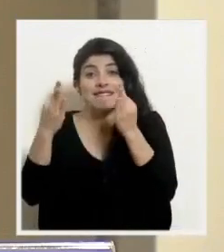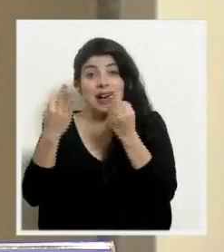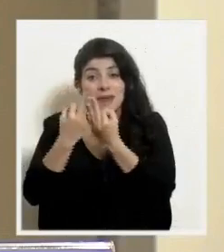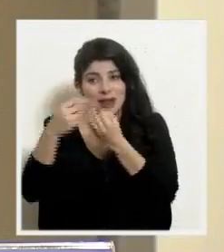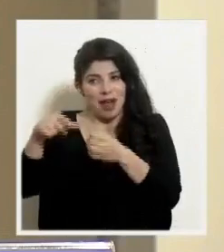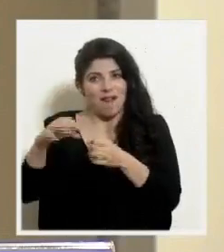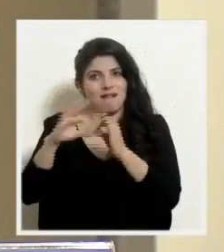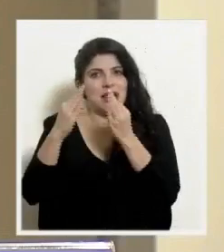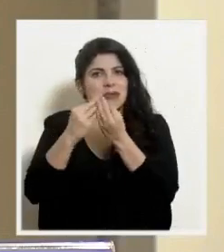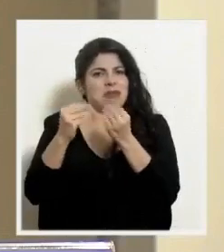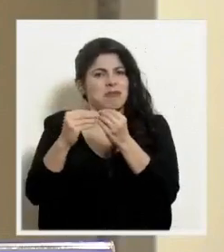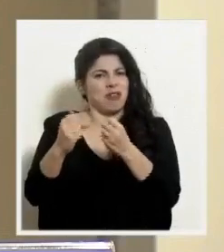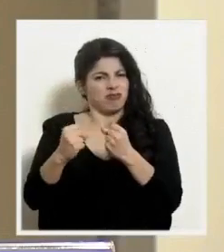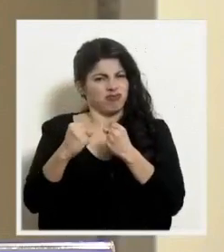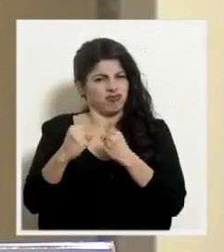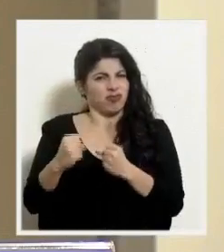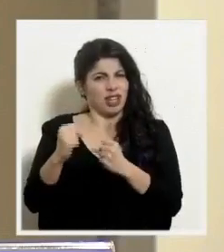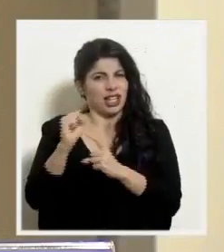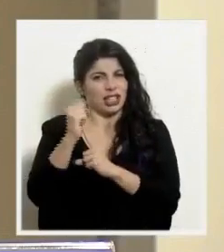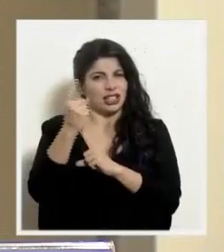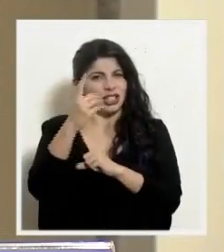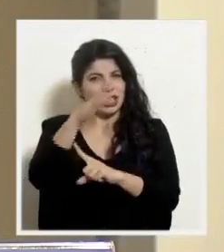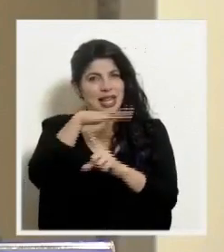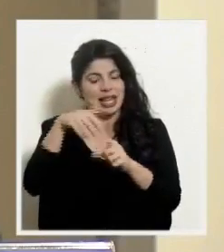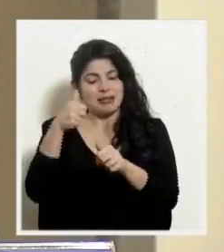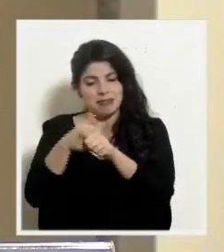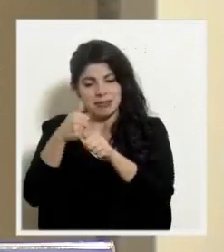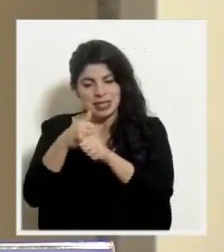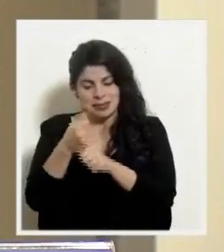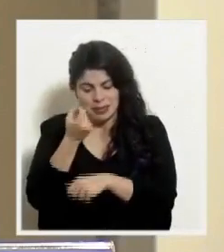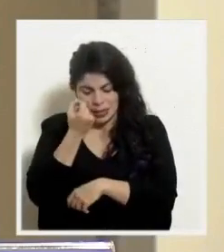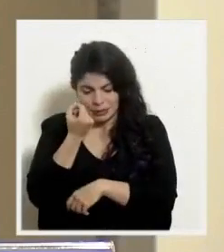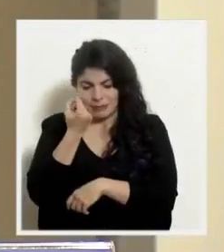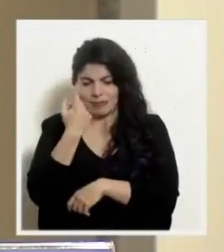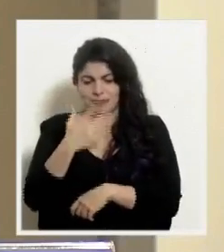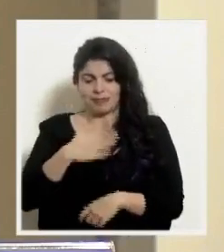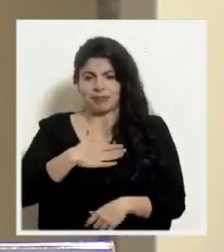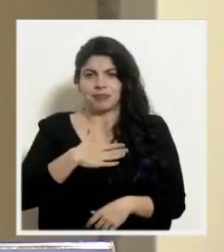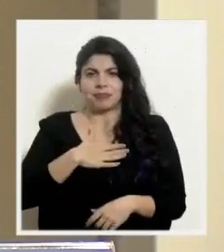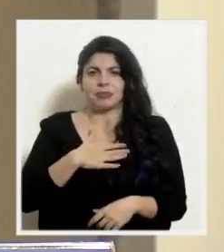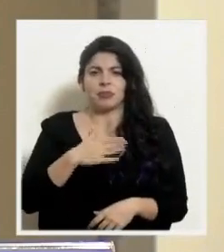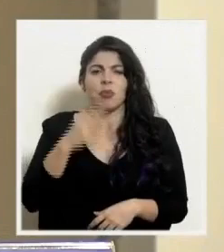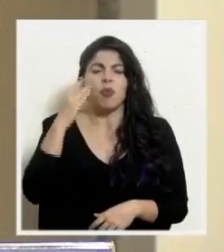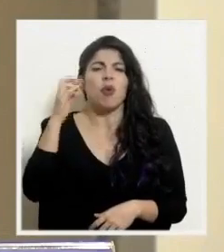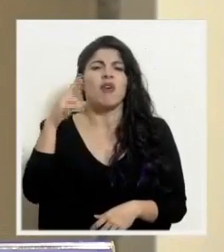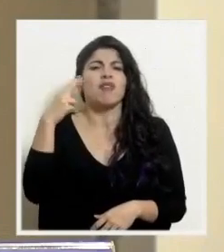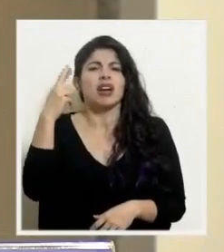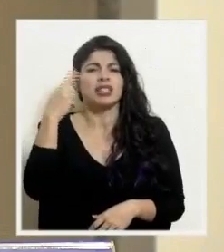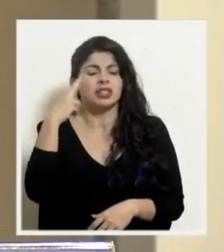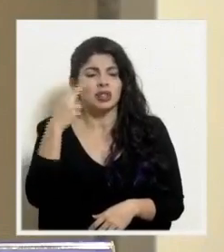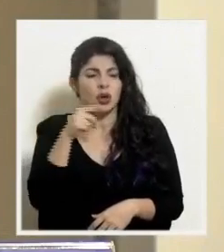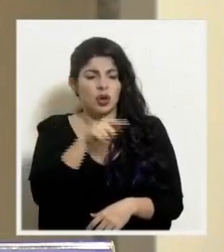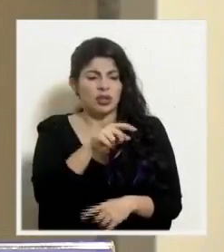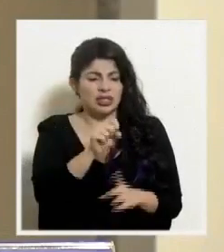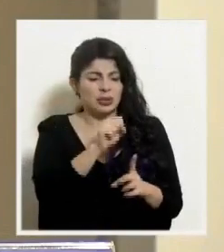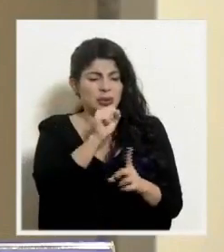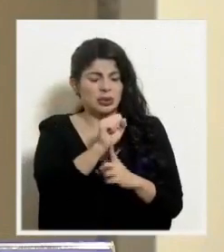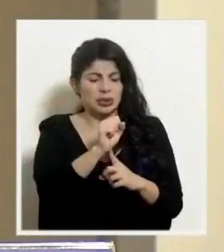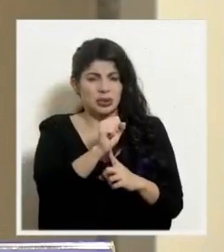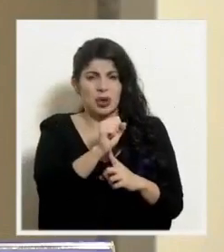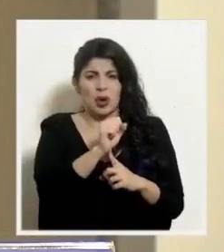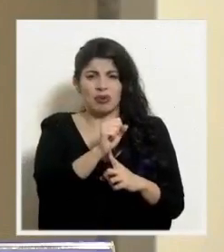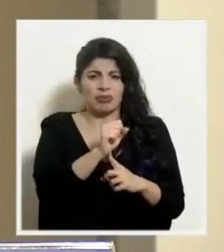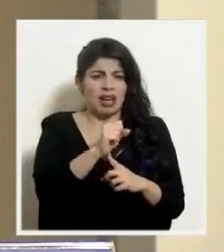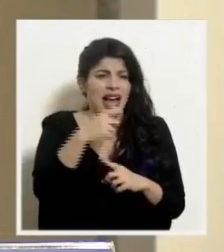fuerte que tenemos como sociedad, interioricemos la gravedad de lo que estamos viviendo y tomemos la